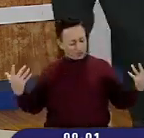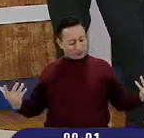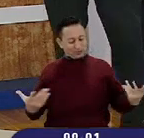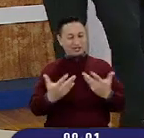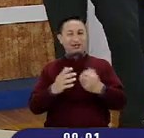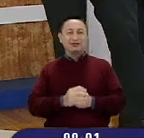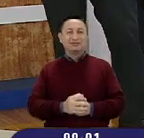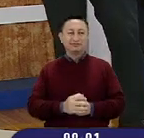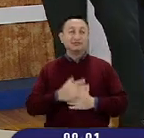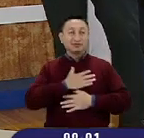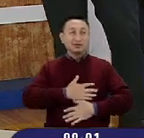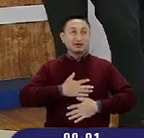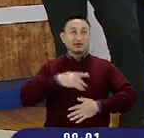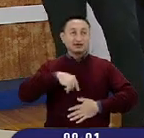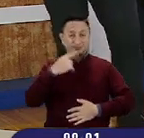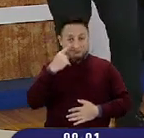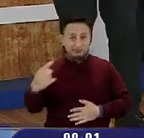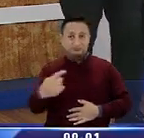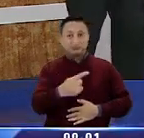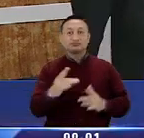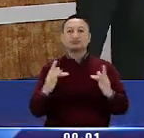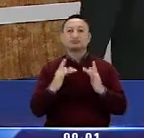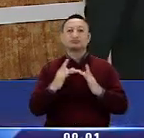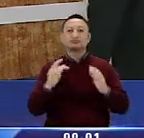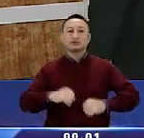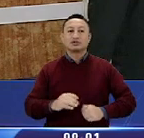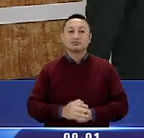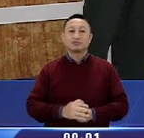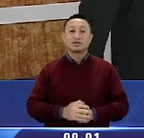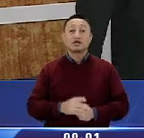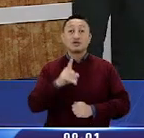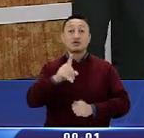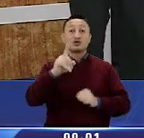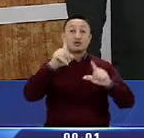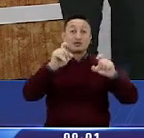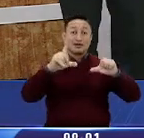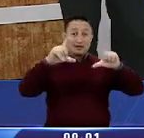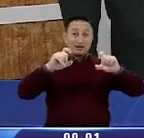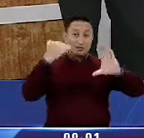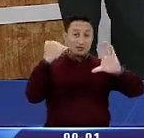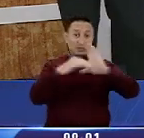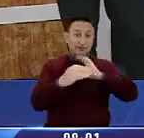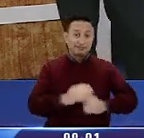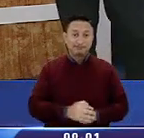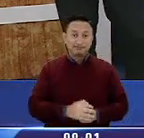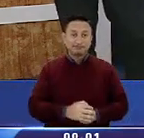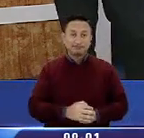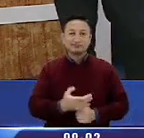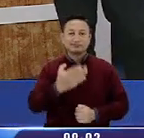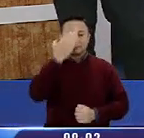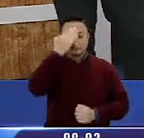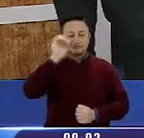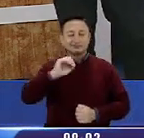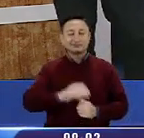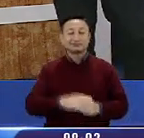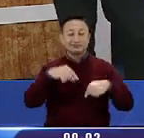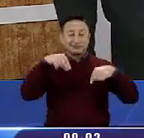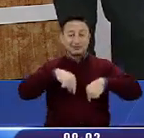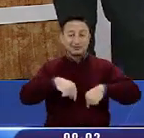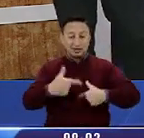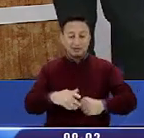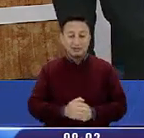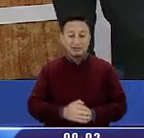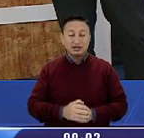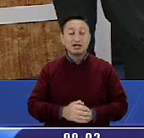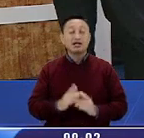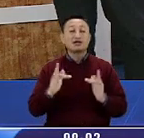Es la vida. Siempre agradecemos. Pongan en pantalla para que nos festejen enviando los dolores de cabeza. Por supuesto que sí, usted sabe que tiene disponible, habilitada nuestra